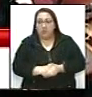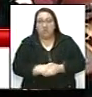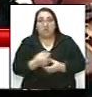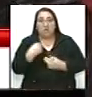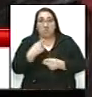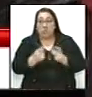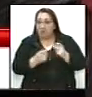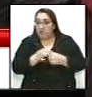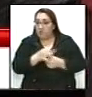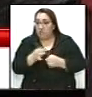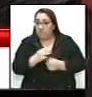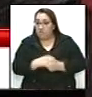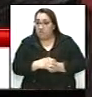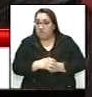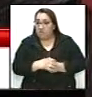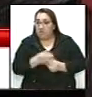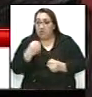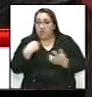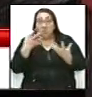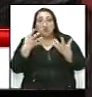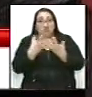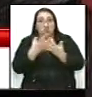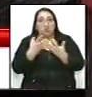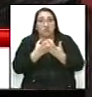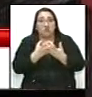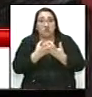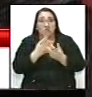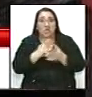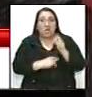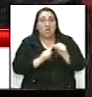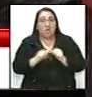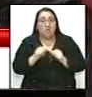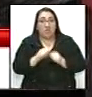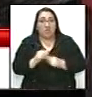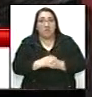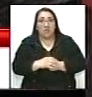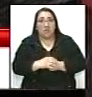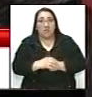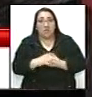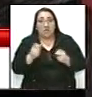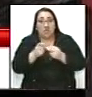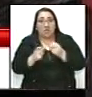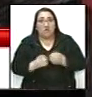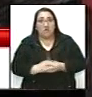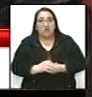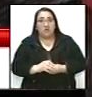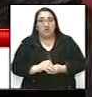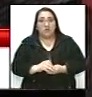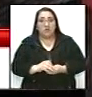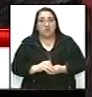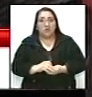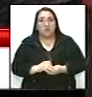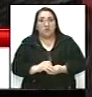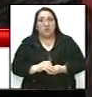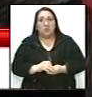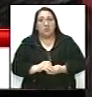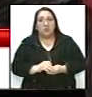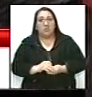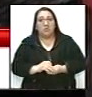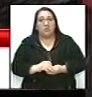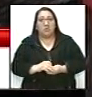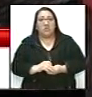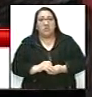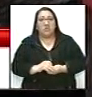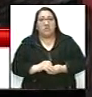por provinciano. Yo también coincido en que el número de congresistas o de senadores, si das el caso, tiene